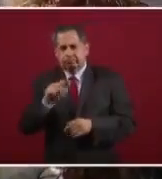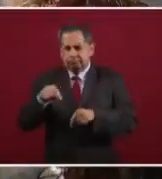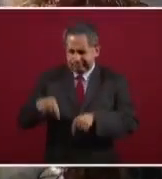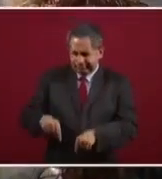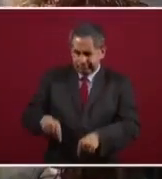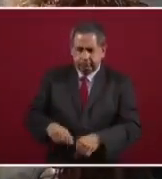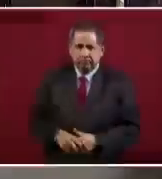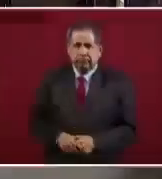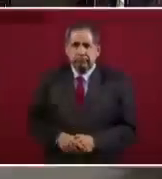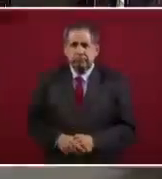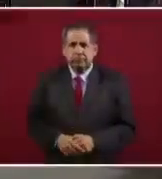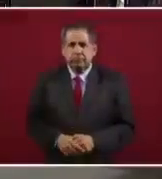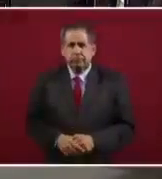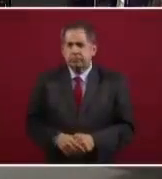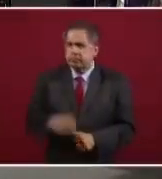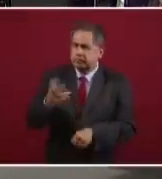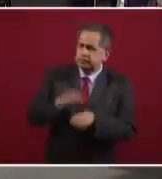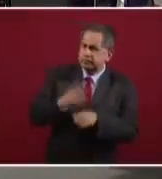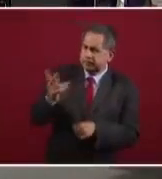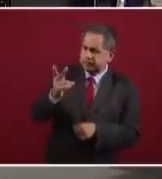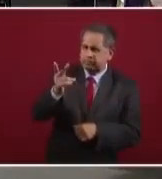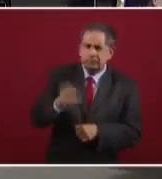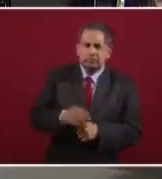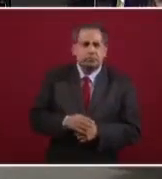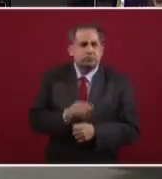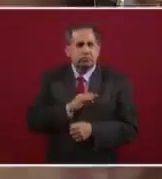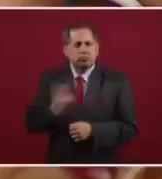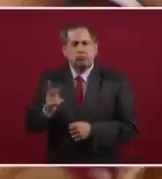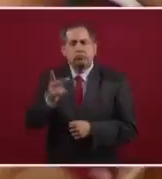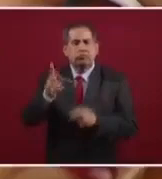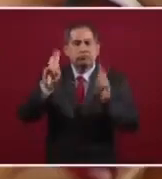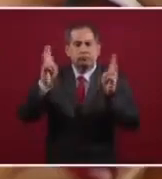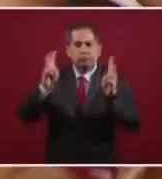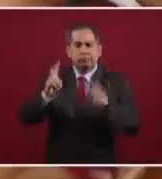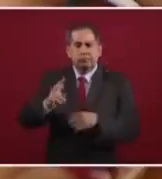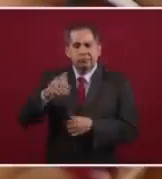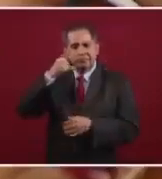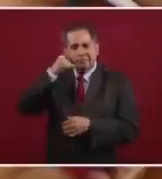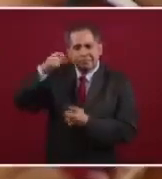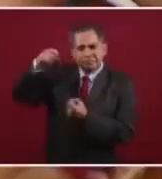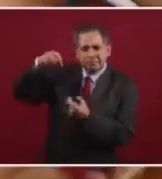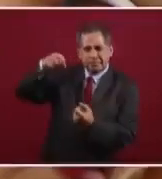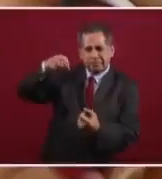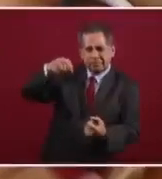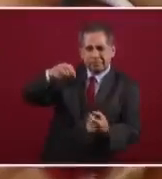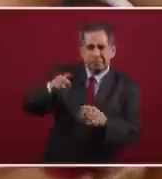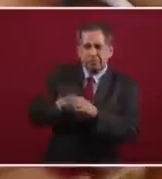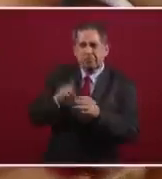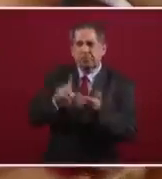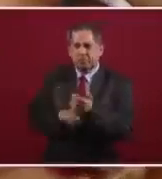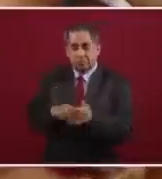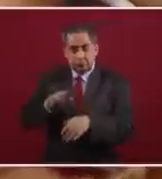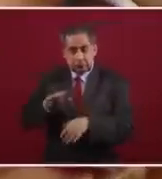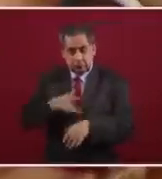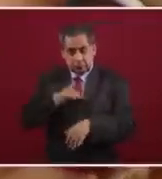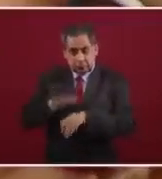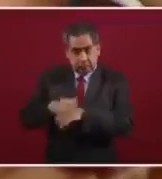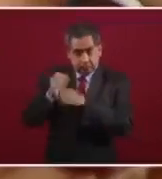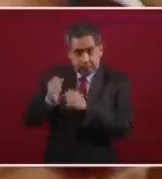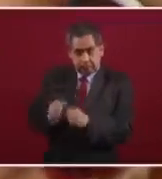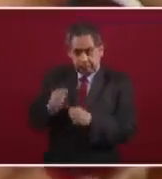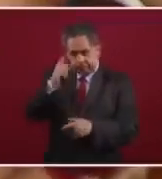Presidente, nada más, si me permite, podría preguntarle sobre el tema del teléfono satelital. ¿Esto garantiza